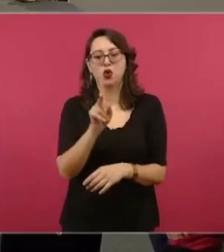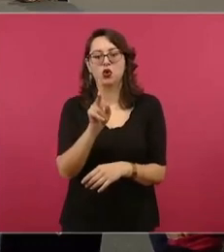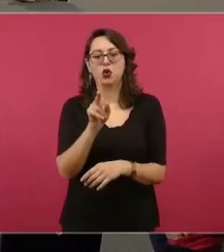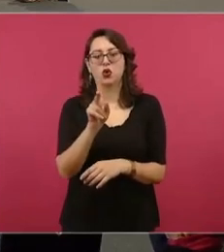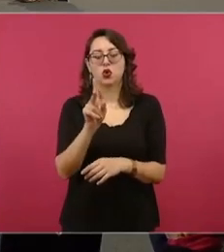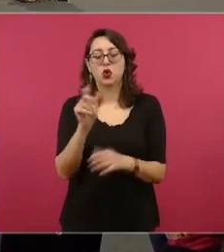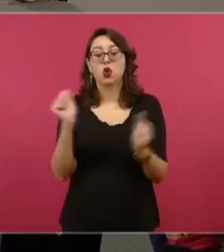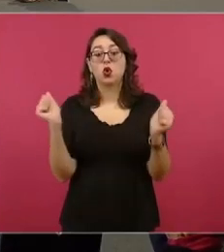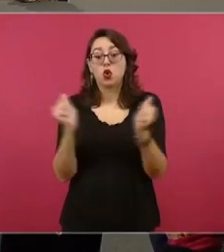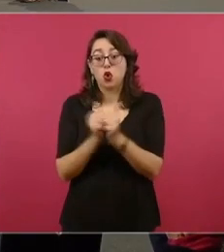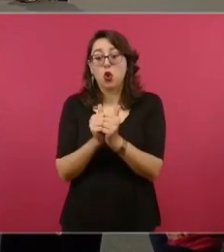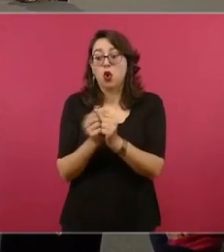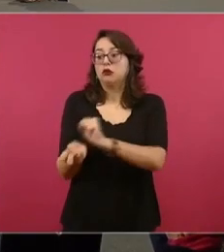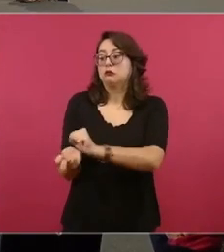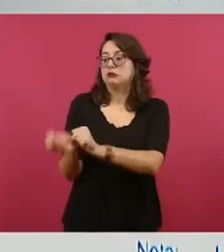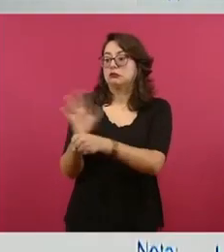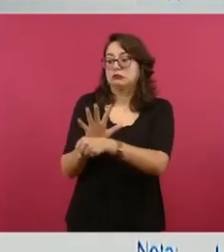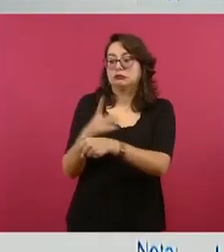en la pandemia,